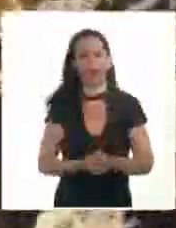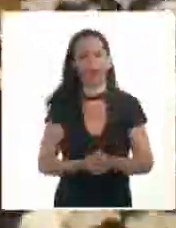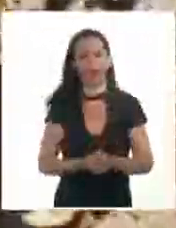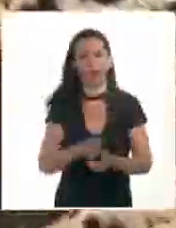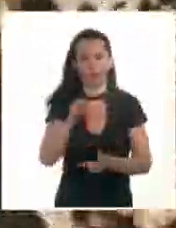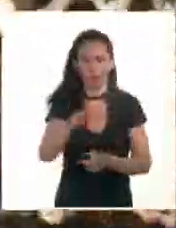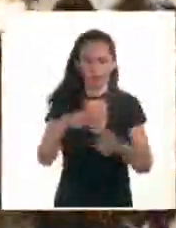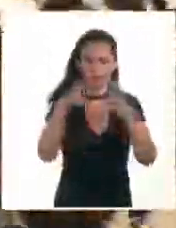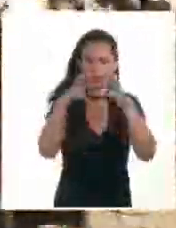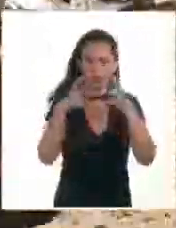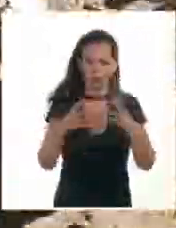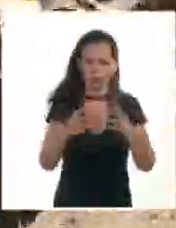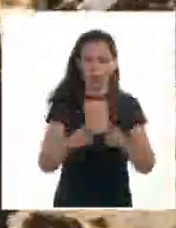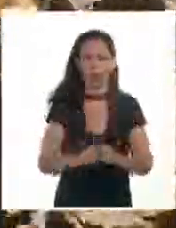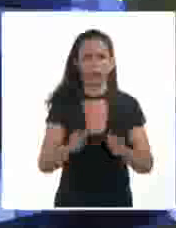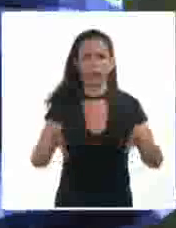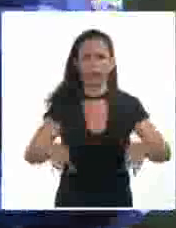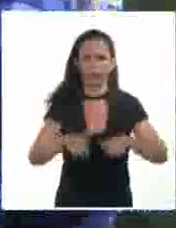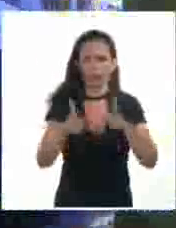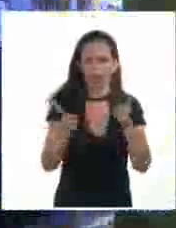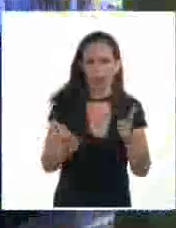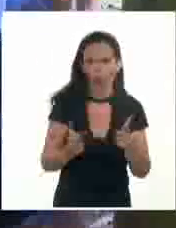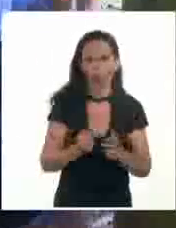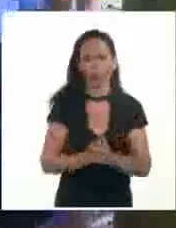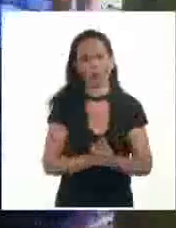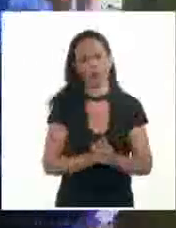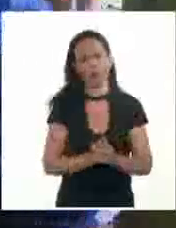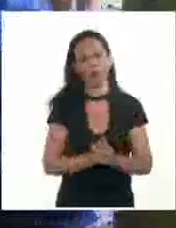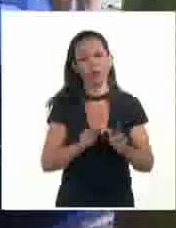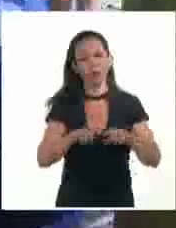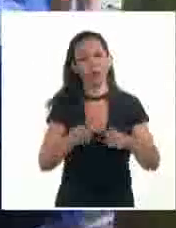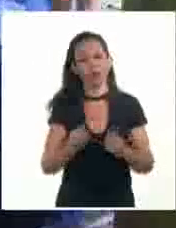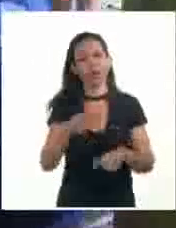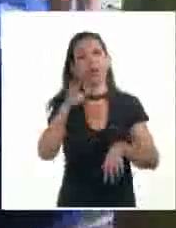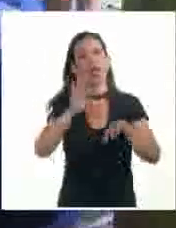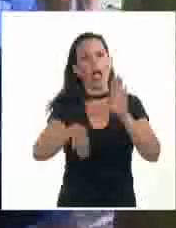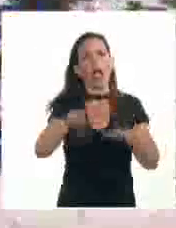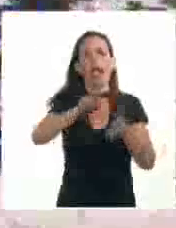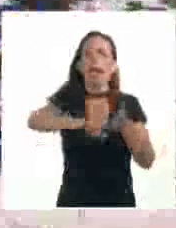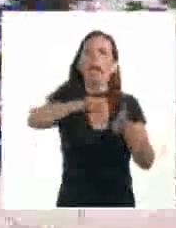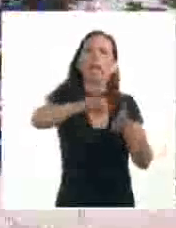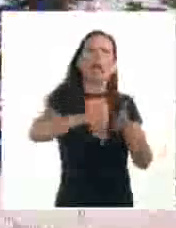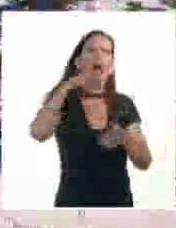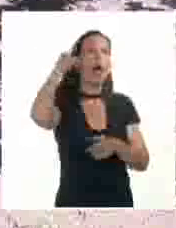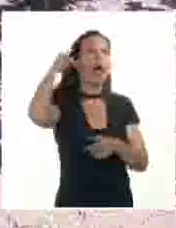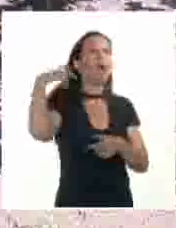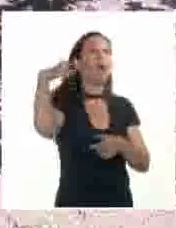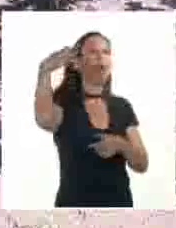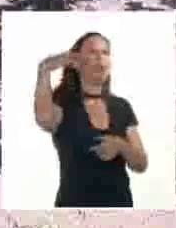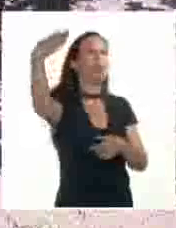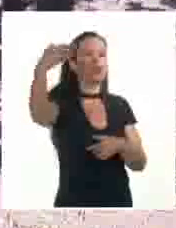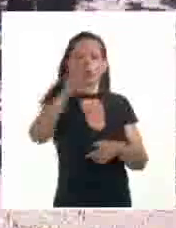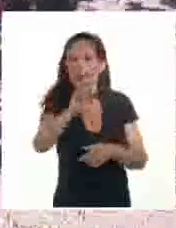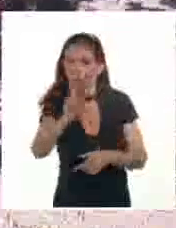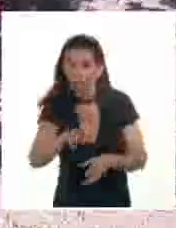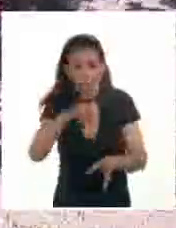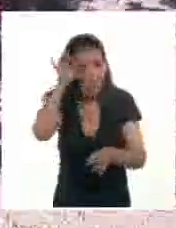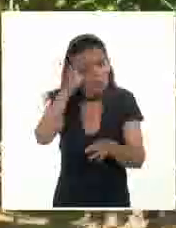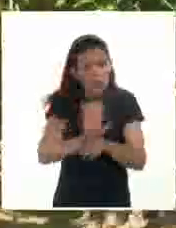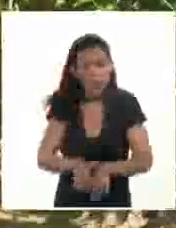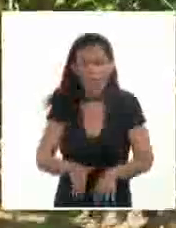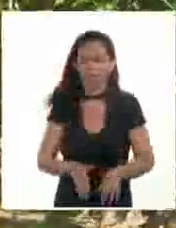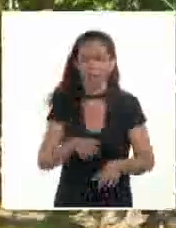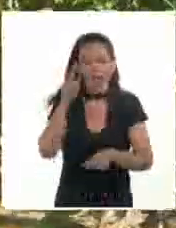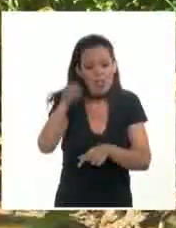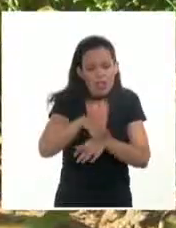una consigna, sino hacerlo ya, una emergencia que se nos plantea de producir comida. Empecé con un poco de miedo cuando se